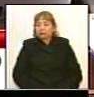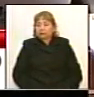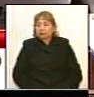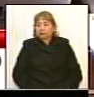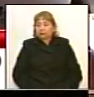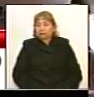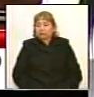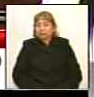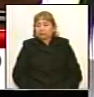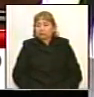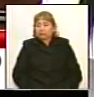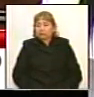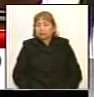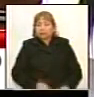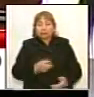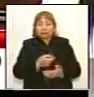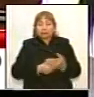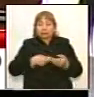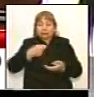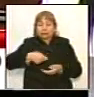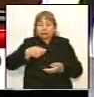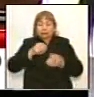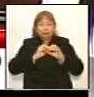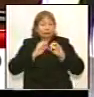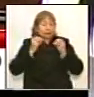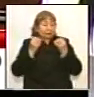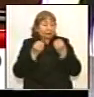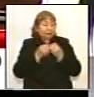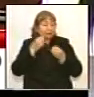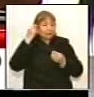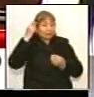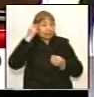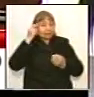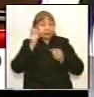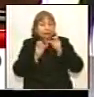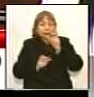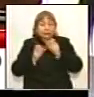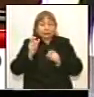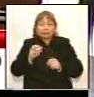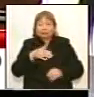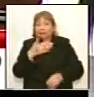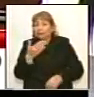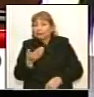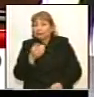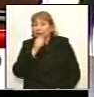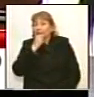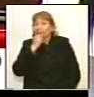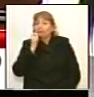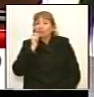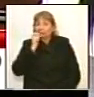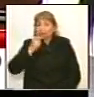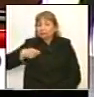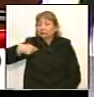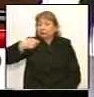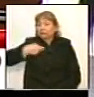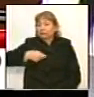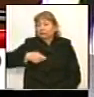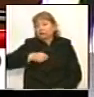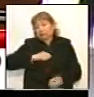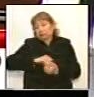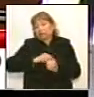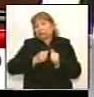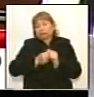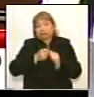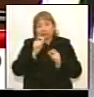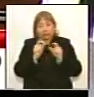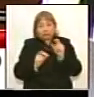Continúe. El financiamiento de las organizaciones políticas puede ser público y privado. Primer gran cambio, ¿no es cierto?